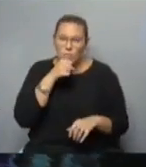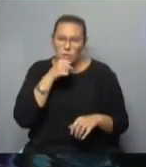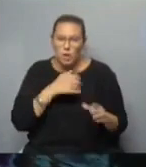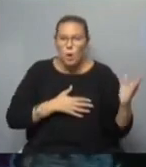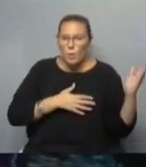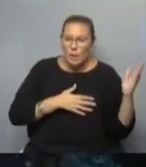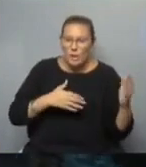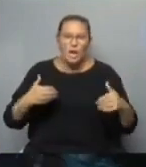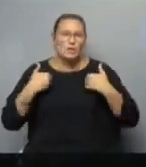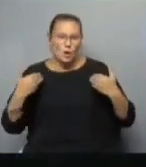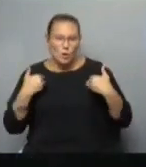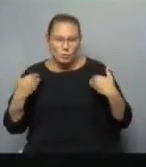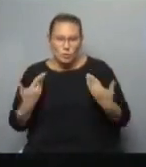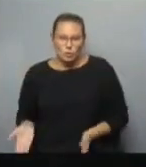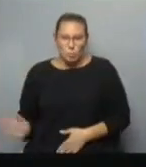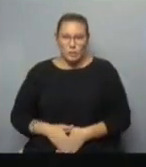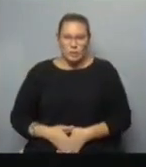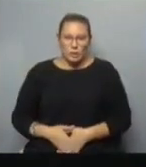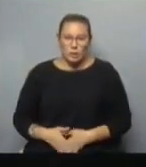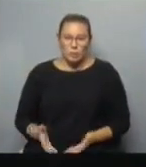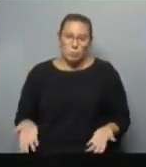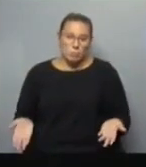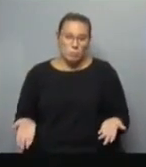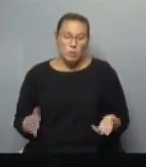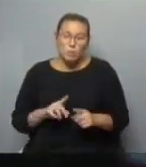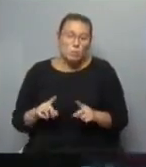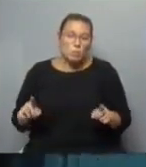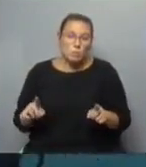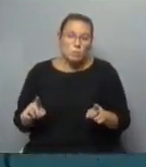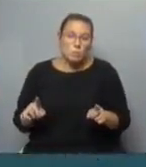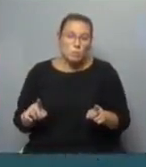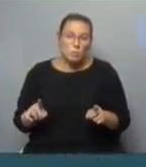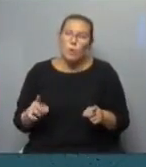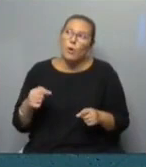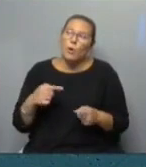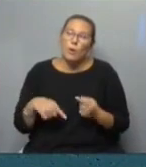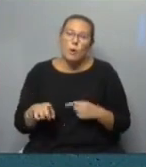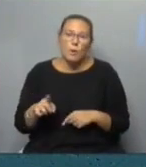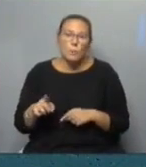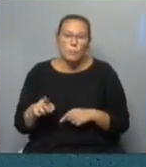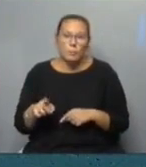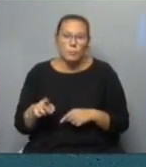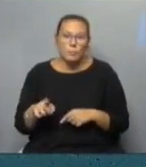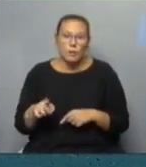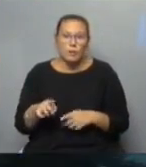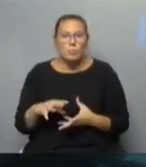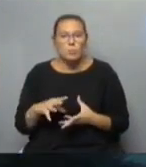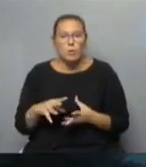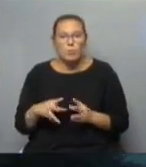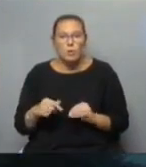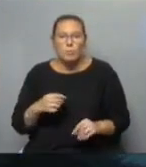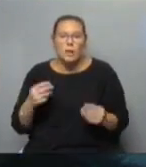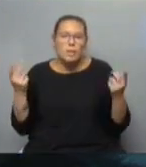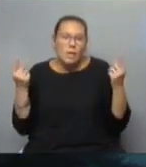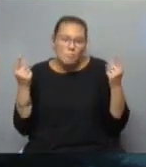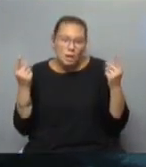bailando, contentos porque usan pañales, por ejemplo, claro, cosas de esas. Sí, sí, sí. No, no lo grotesco, sino una forma de placer,